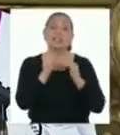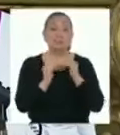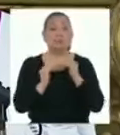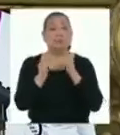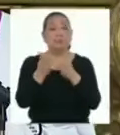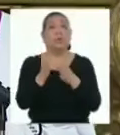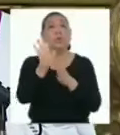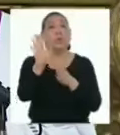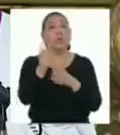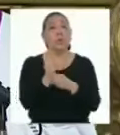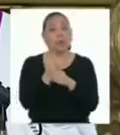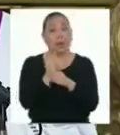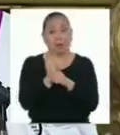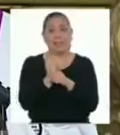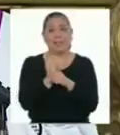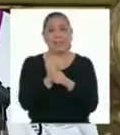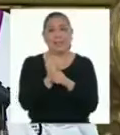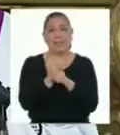altar de su iglesita,